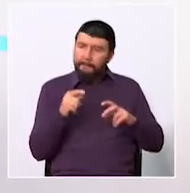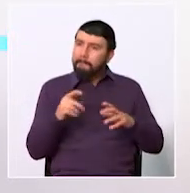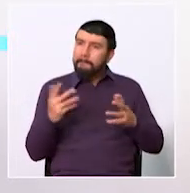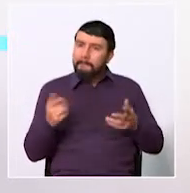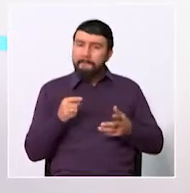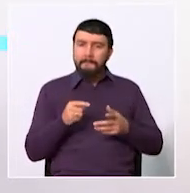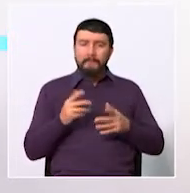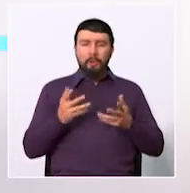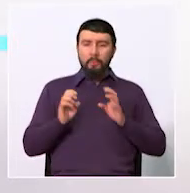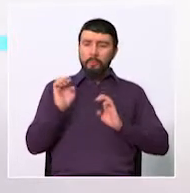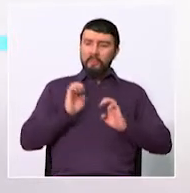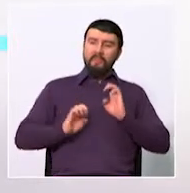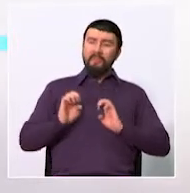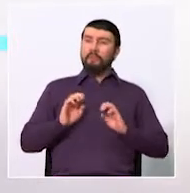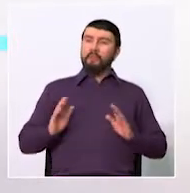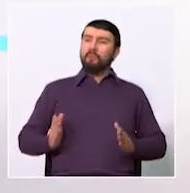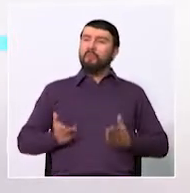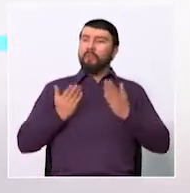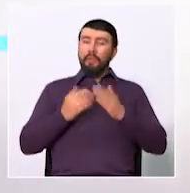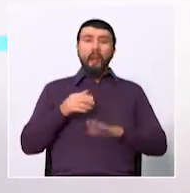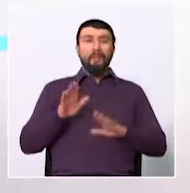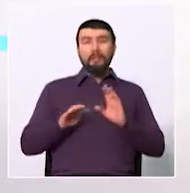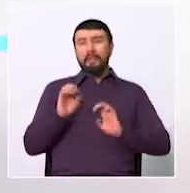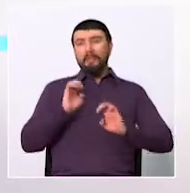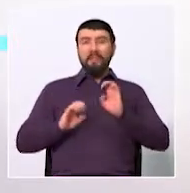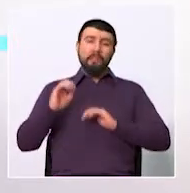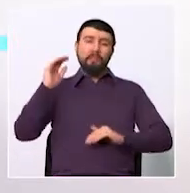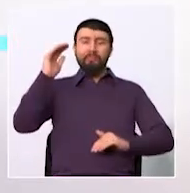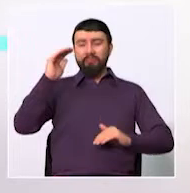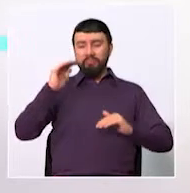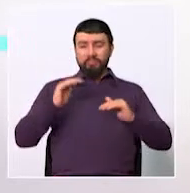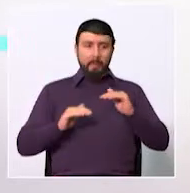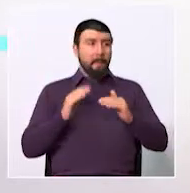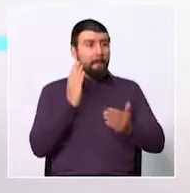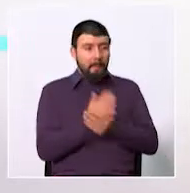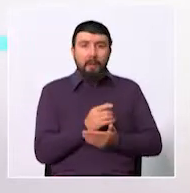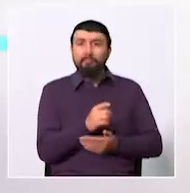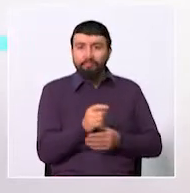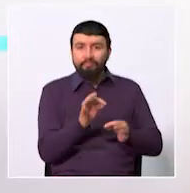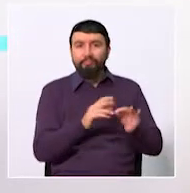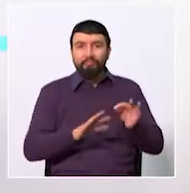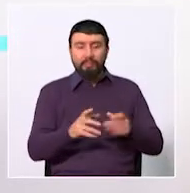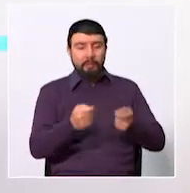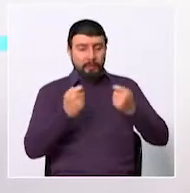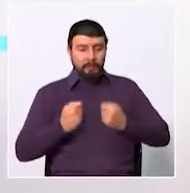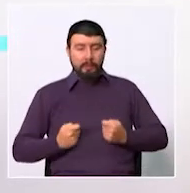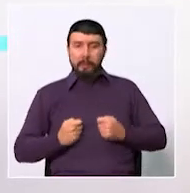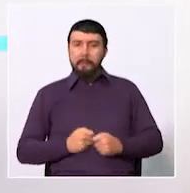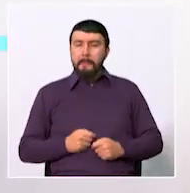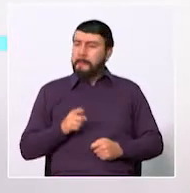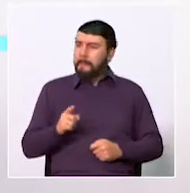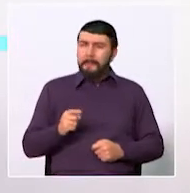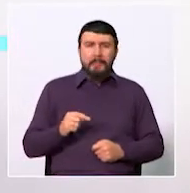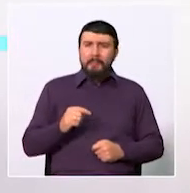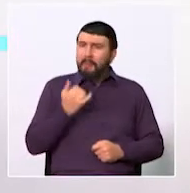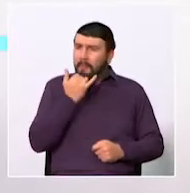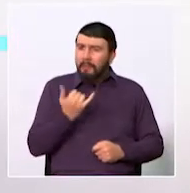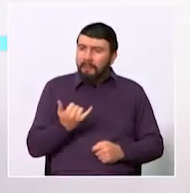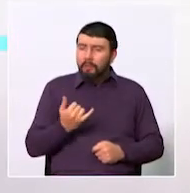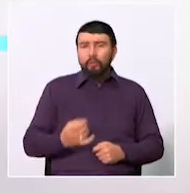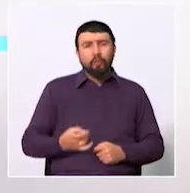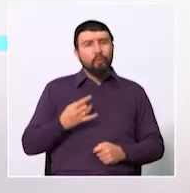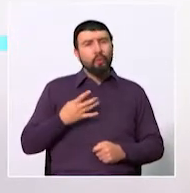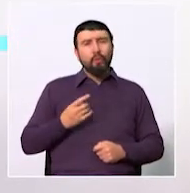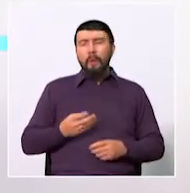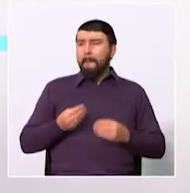inmunológica de la persona porque a veces cuando se bajan tanto las defensas aparecen las secuelas son de mucho dolor en estos